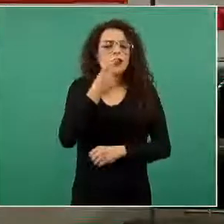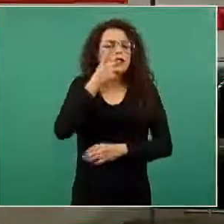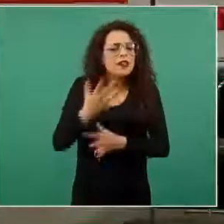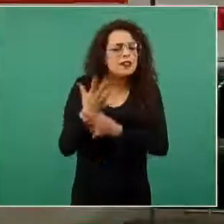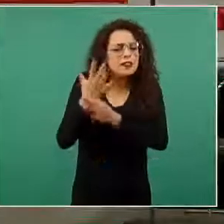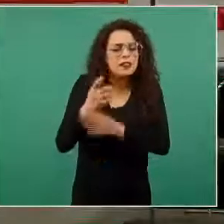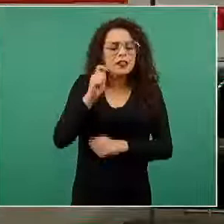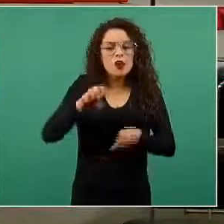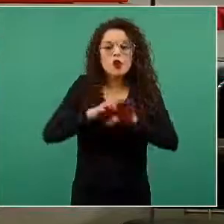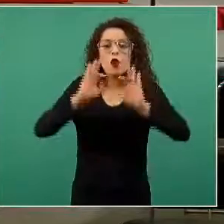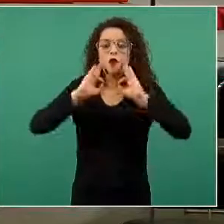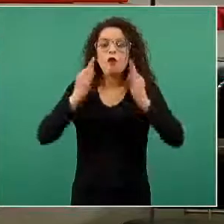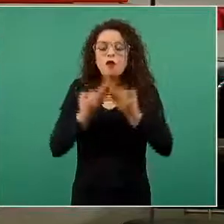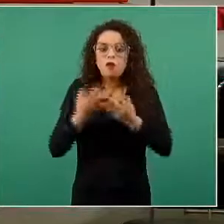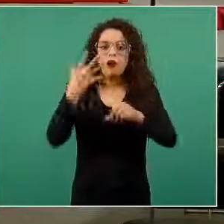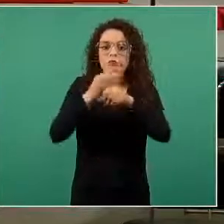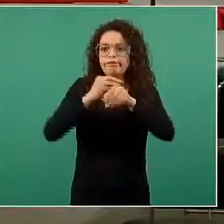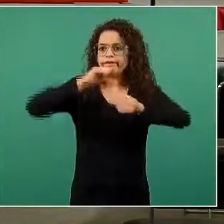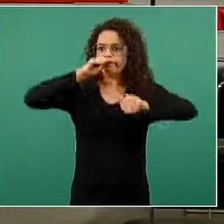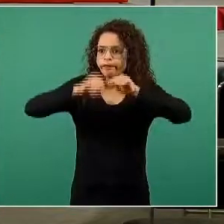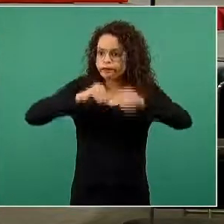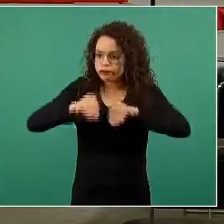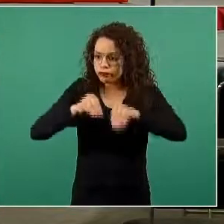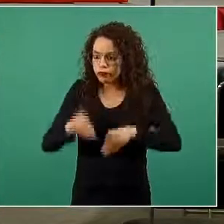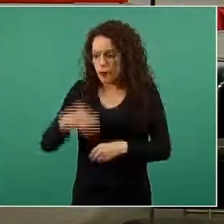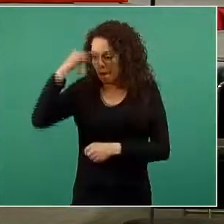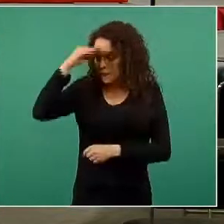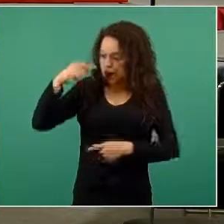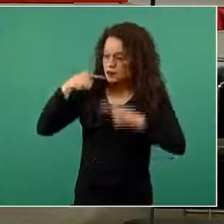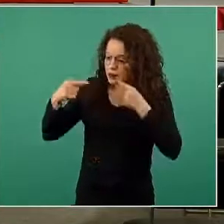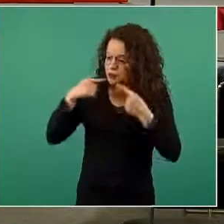fue estructurado el sistema de salud de México.